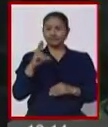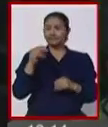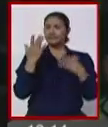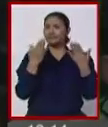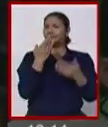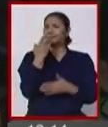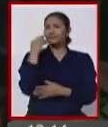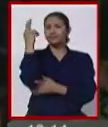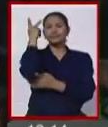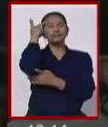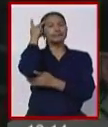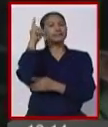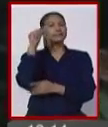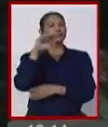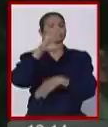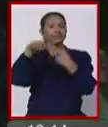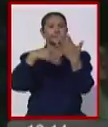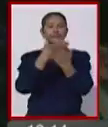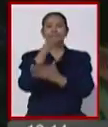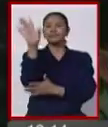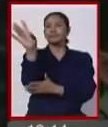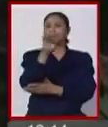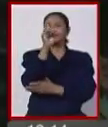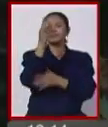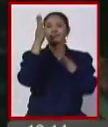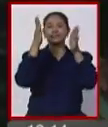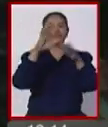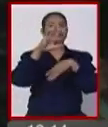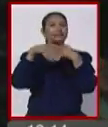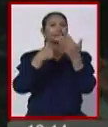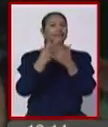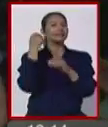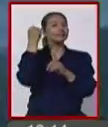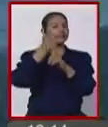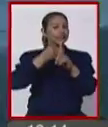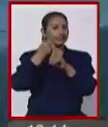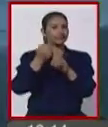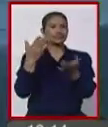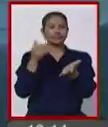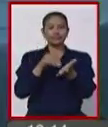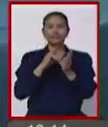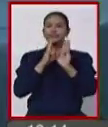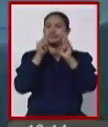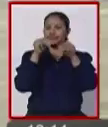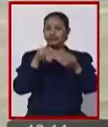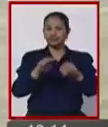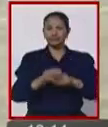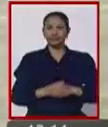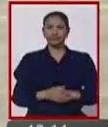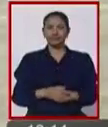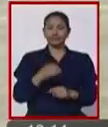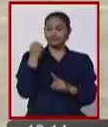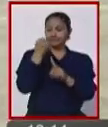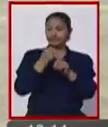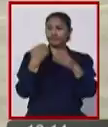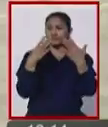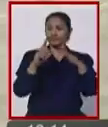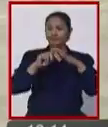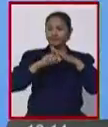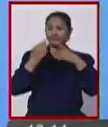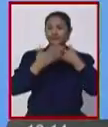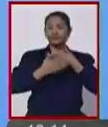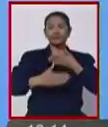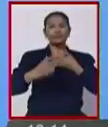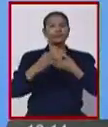existe color político, no existe nada, todos somos bolivianos. Todos tenemos que pelear por esta reivindicación y creo que esta lucha que se está